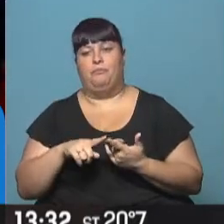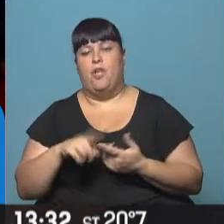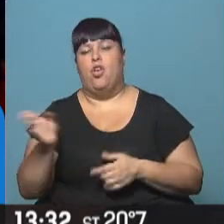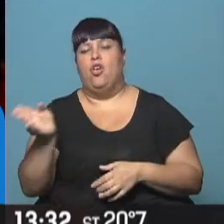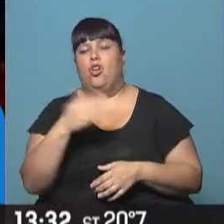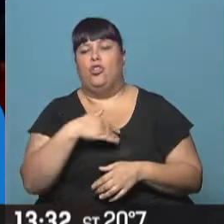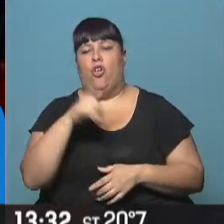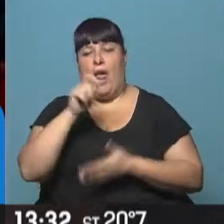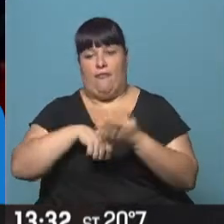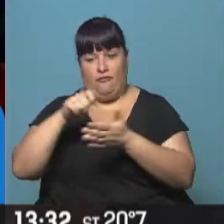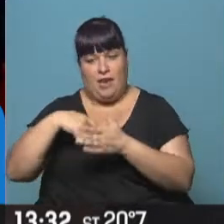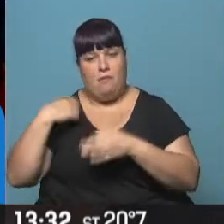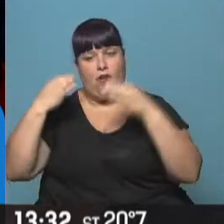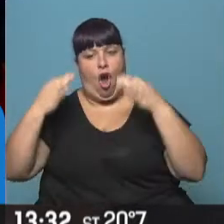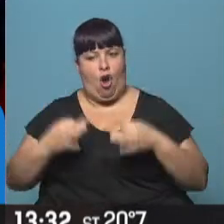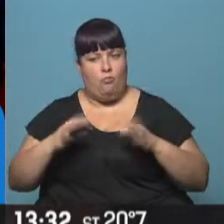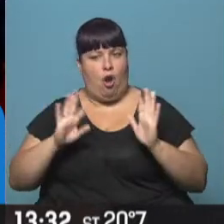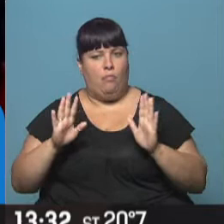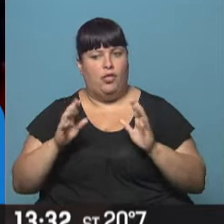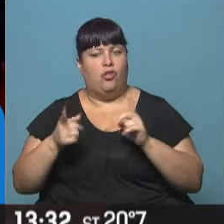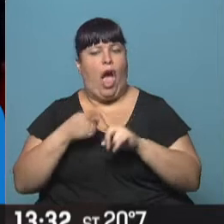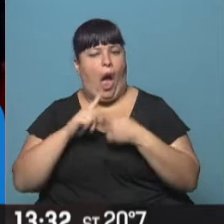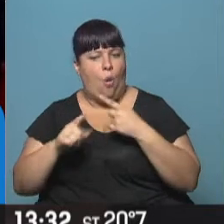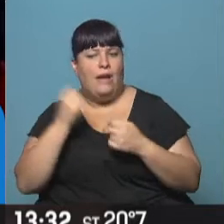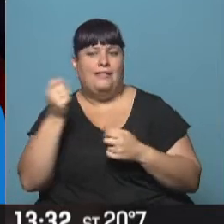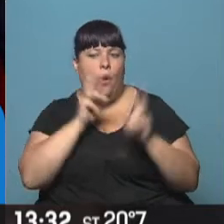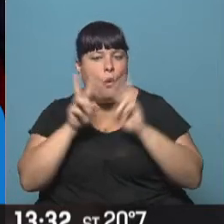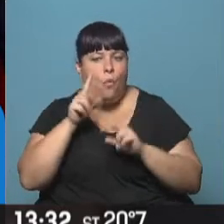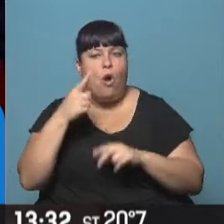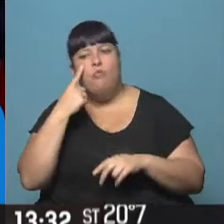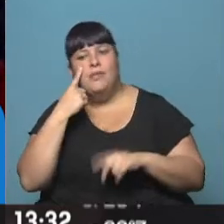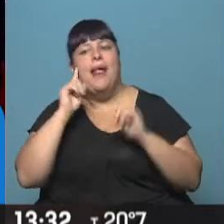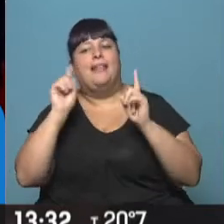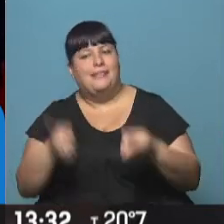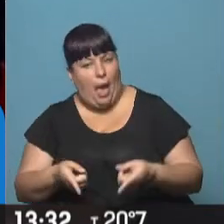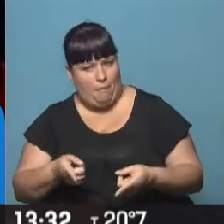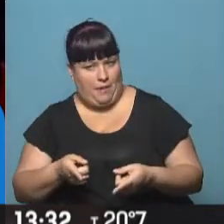Todos los firmantes nos comprometemos a intentar que los municipios